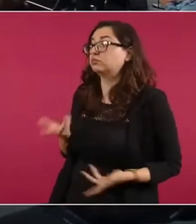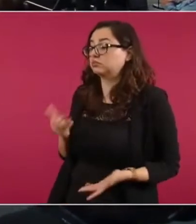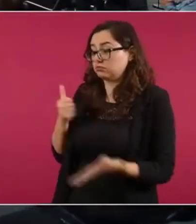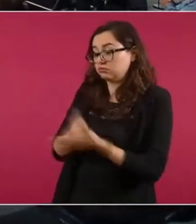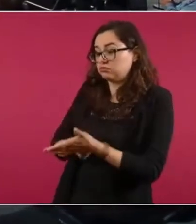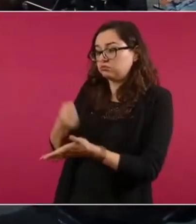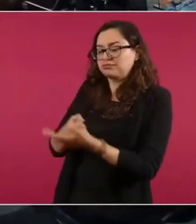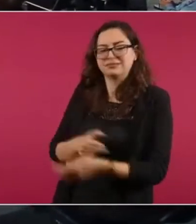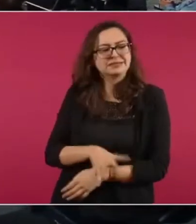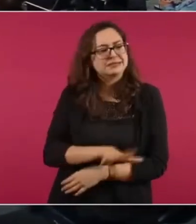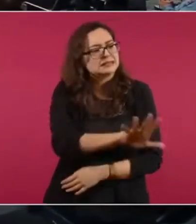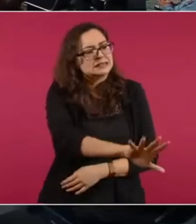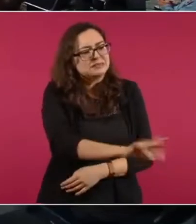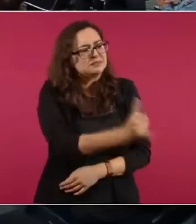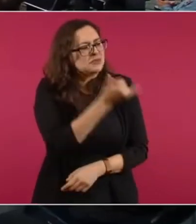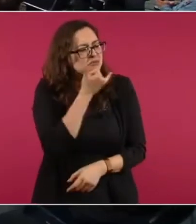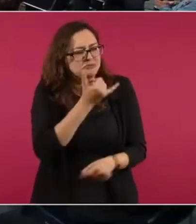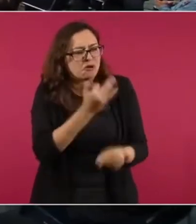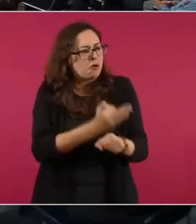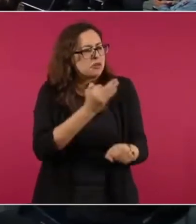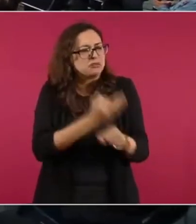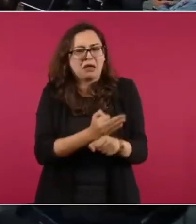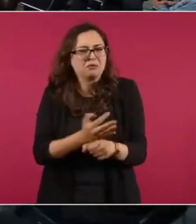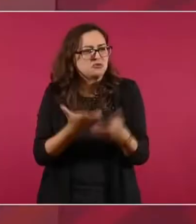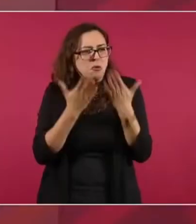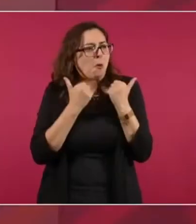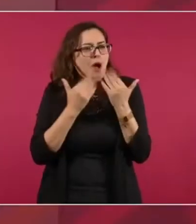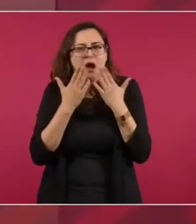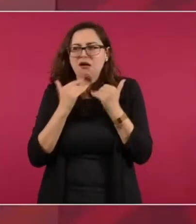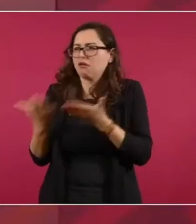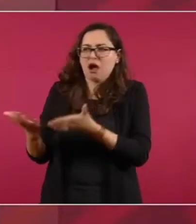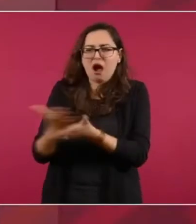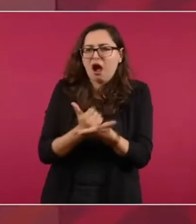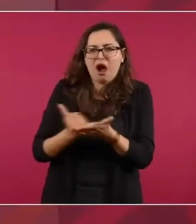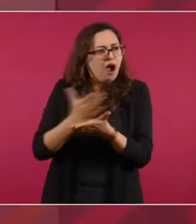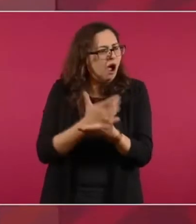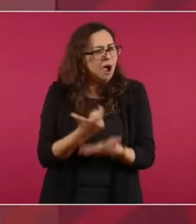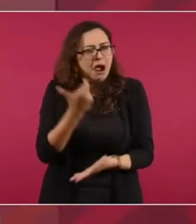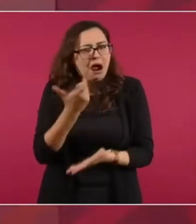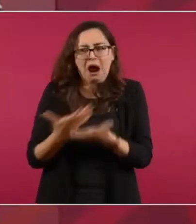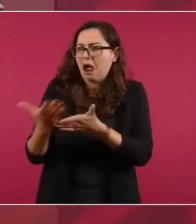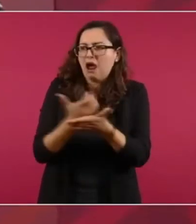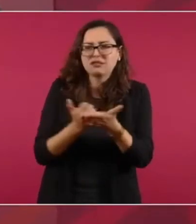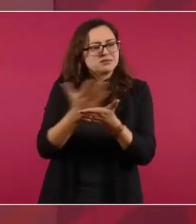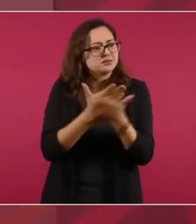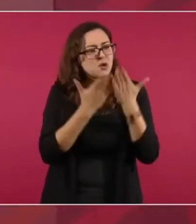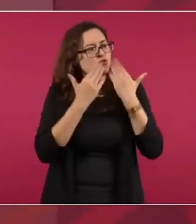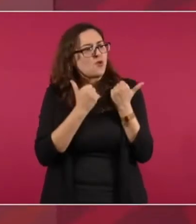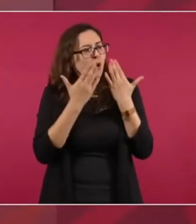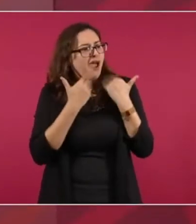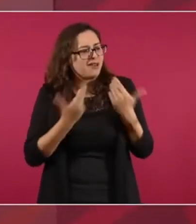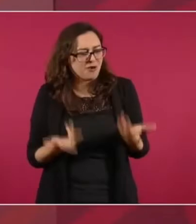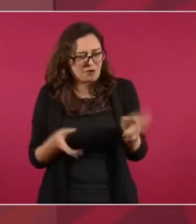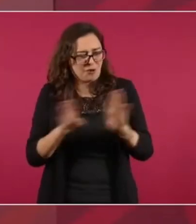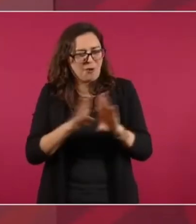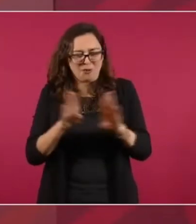de que no puede haber reparto de utilidades porque no han habido utilidades.